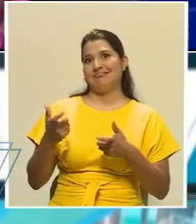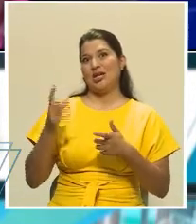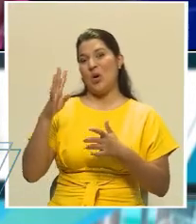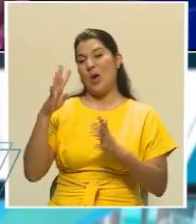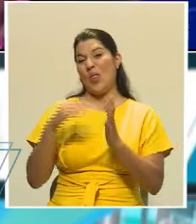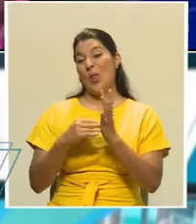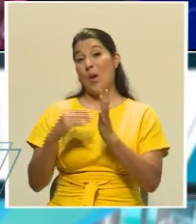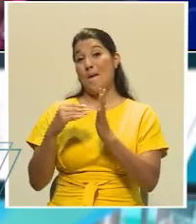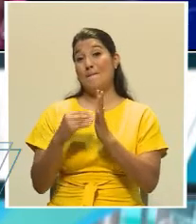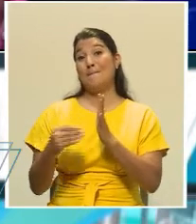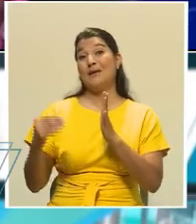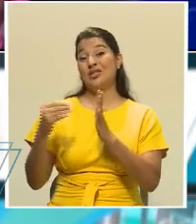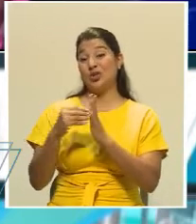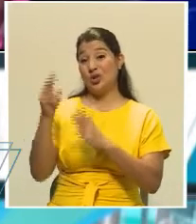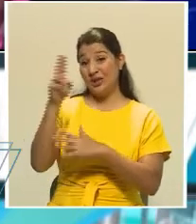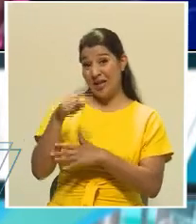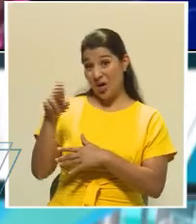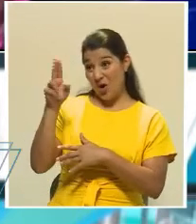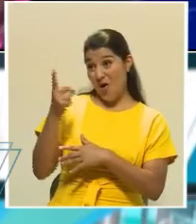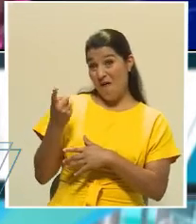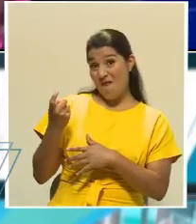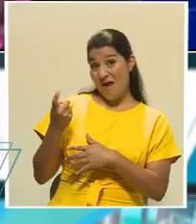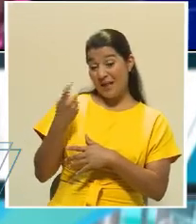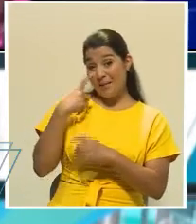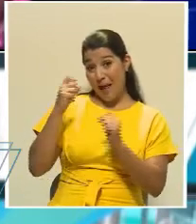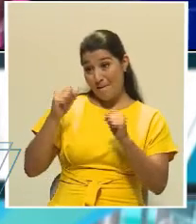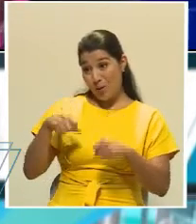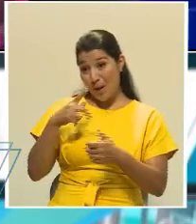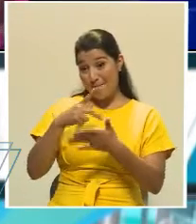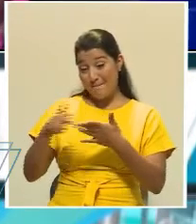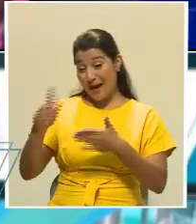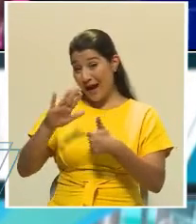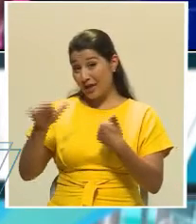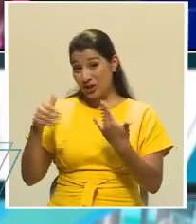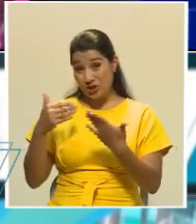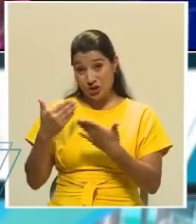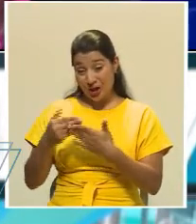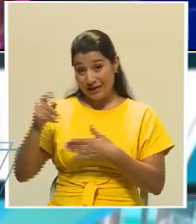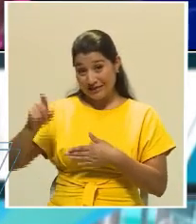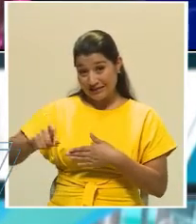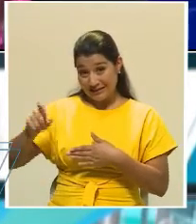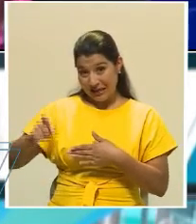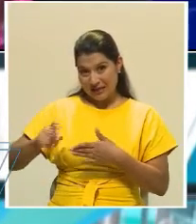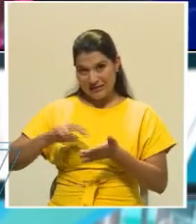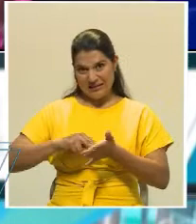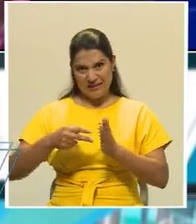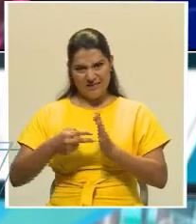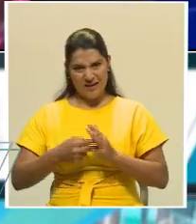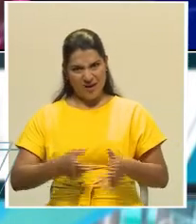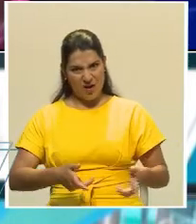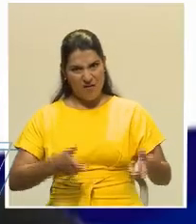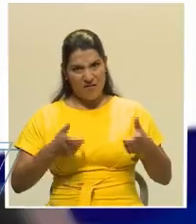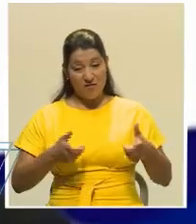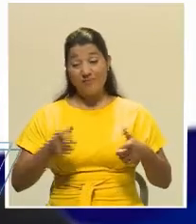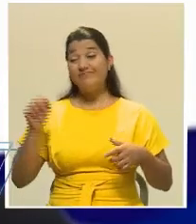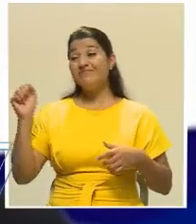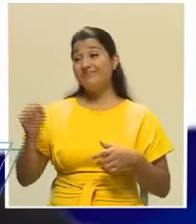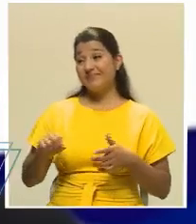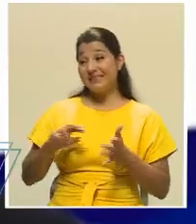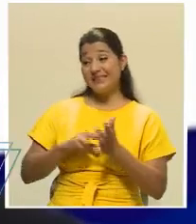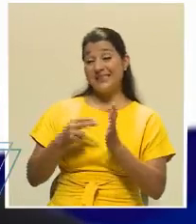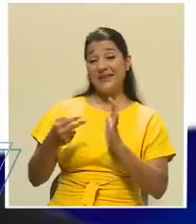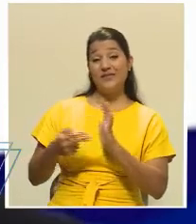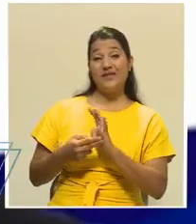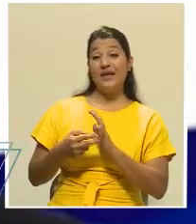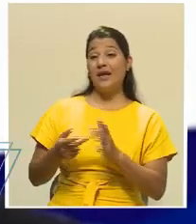billones de colones. Es toda la plata del mundo. Es toda la plata del mundo y bueno, este faltante